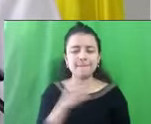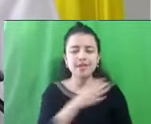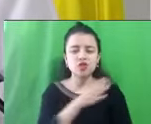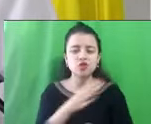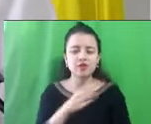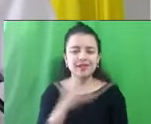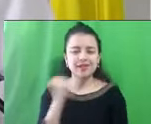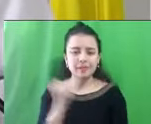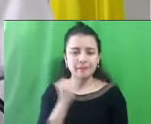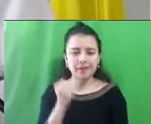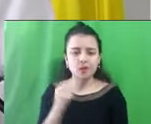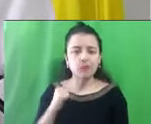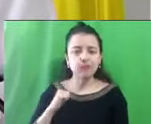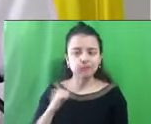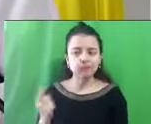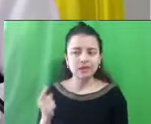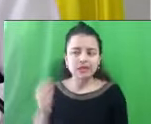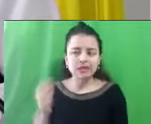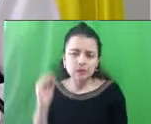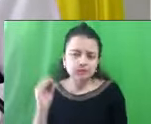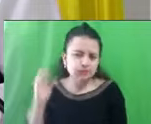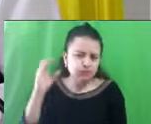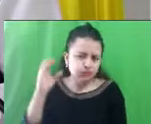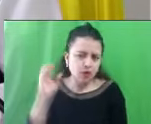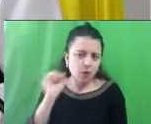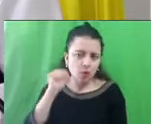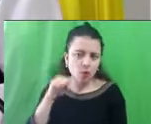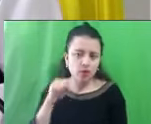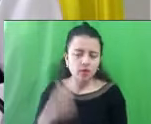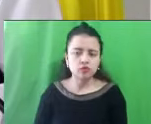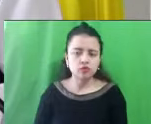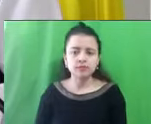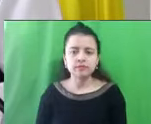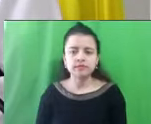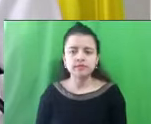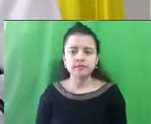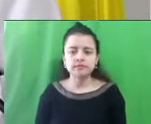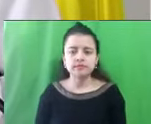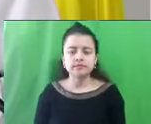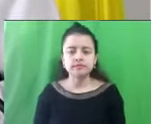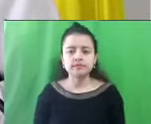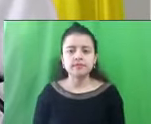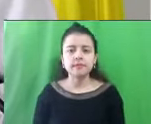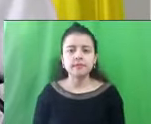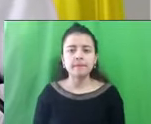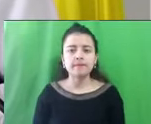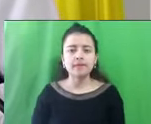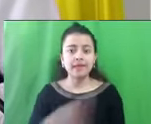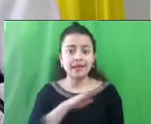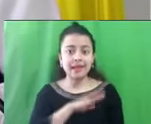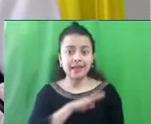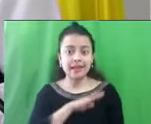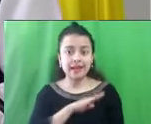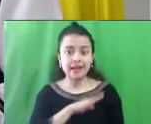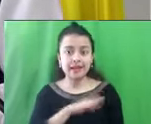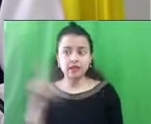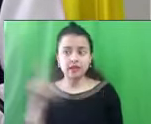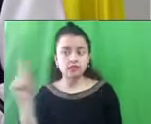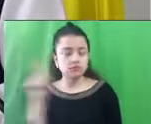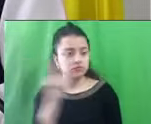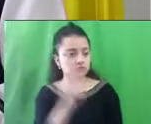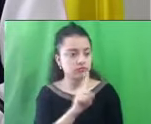la idea era subirlos un poquito para el año 2022, donde el alcalde presentó el acuerdo